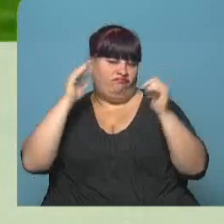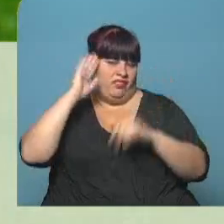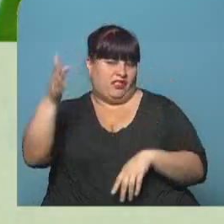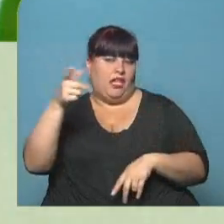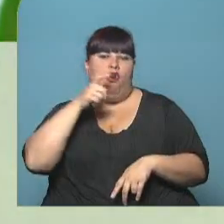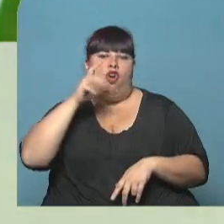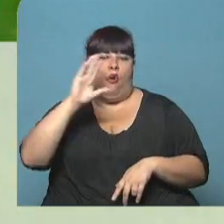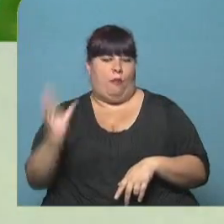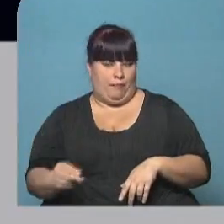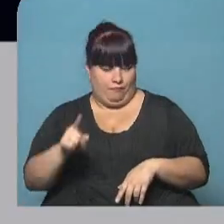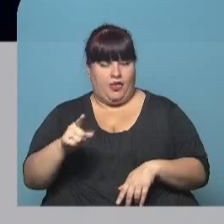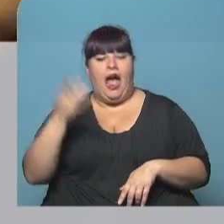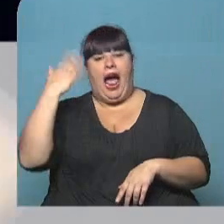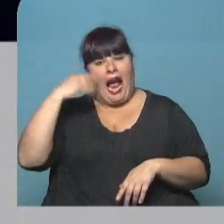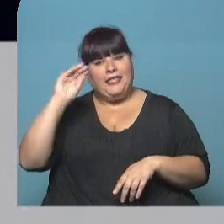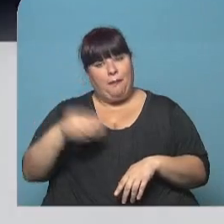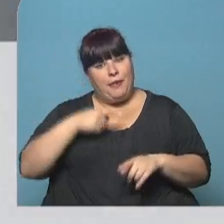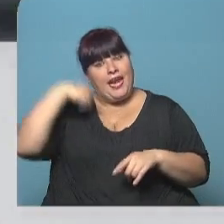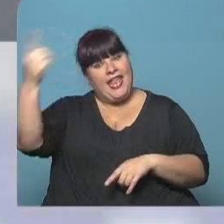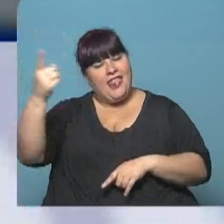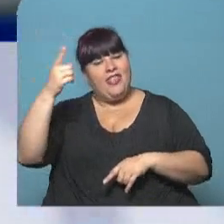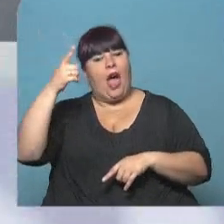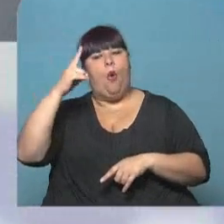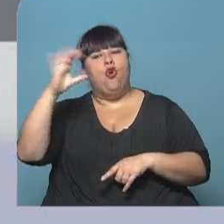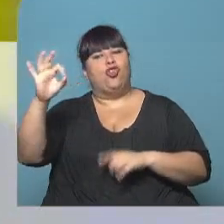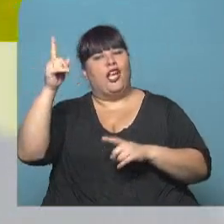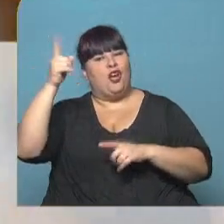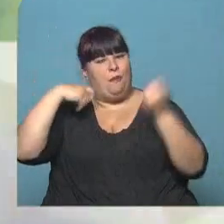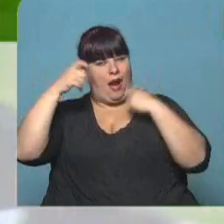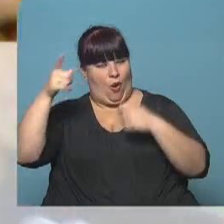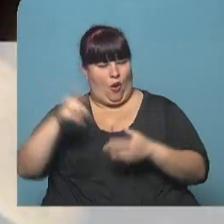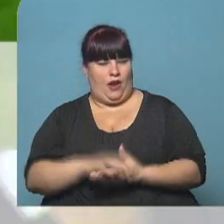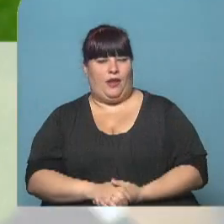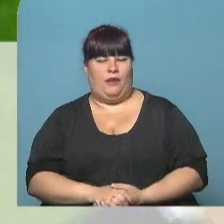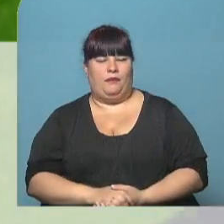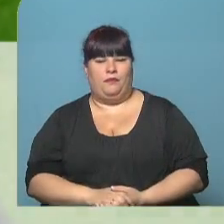se despidió de la Copa. Había perdido la ida 1-0 en Asunción.